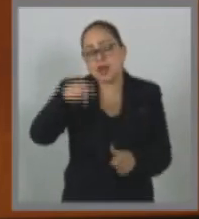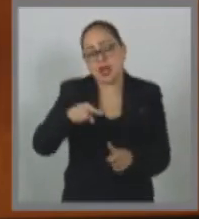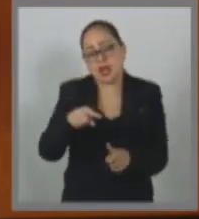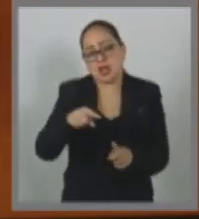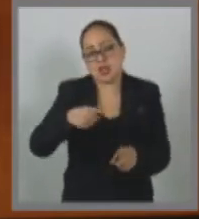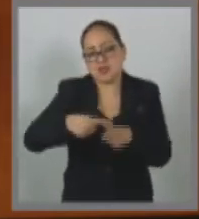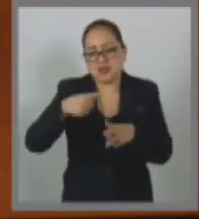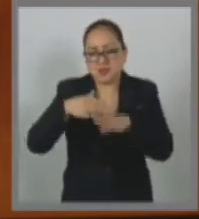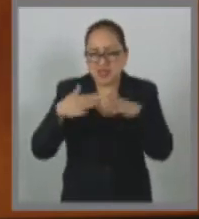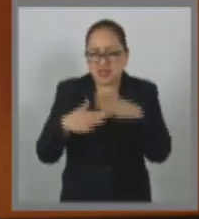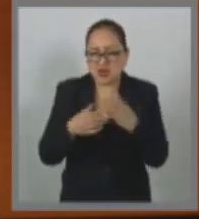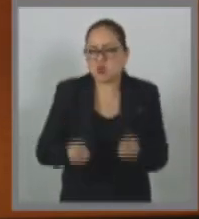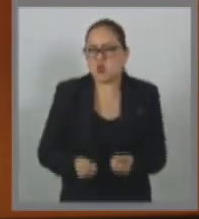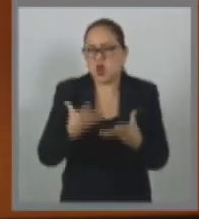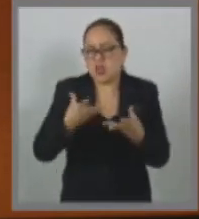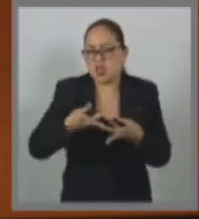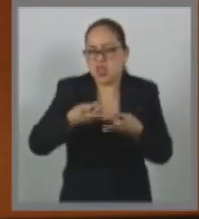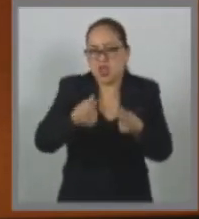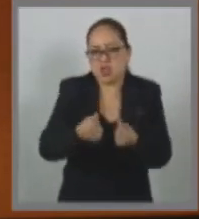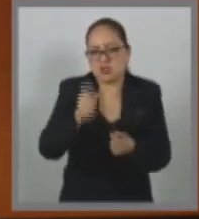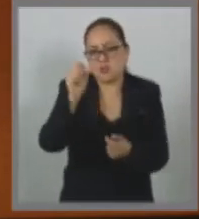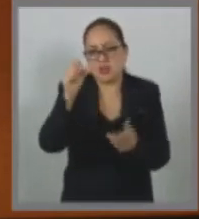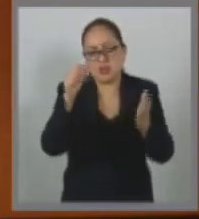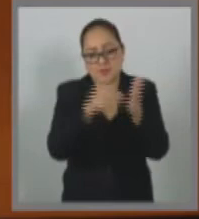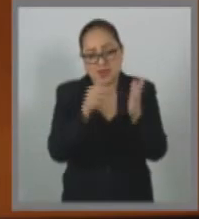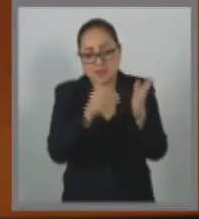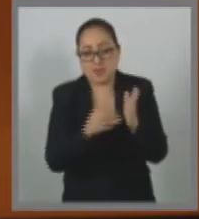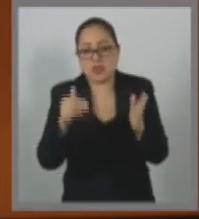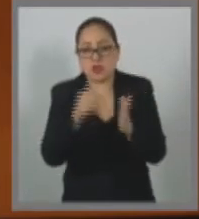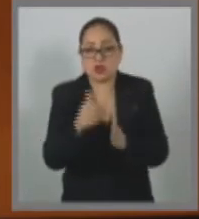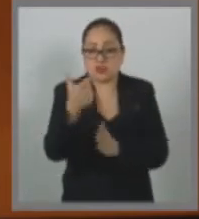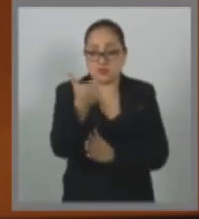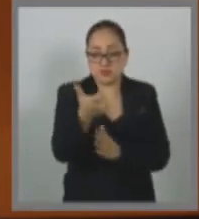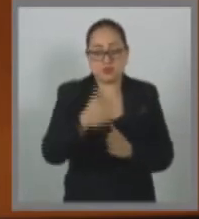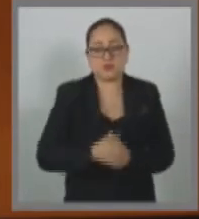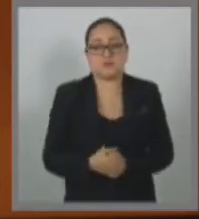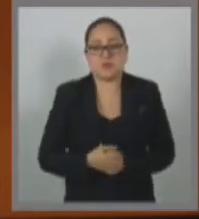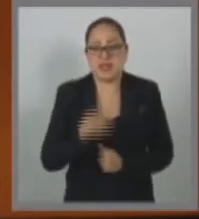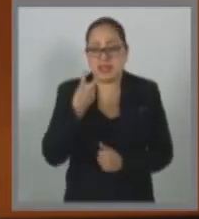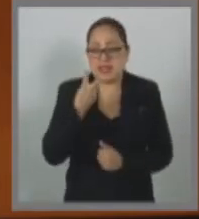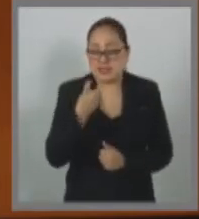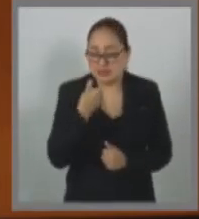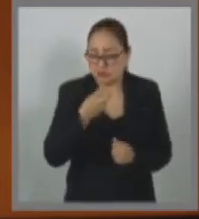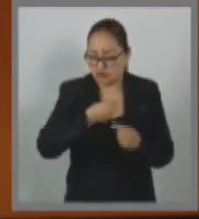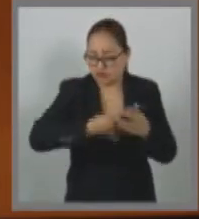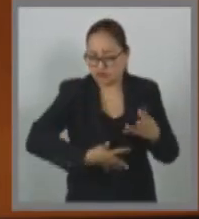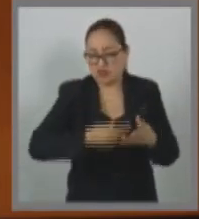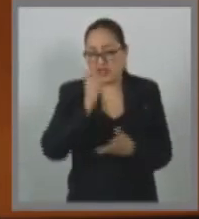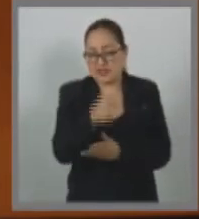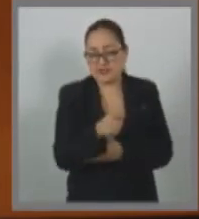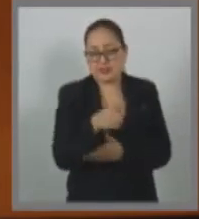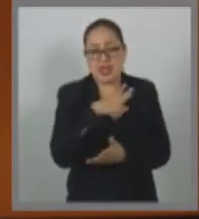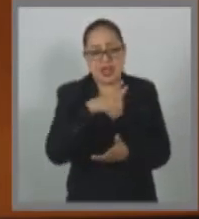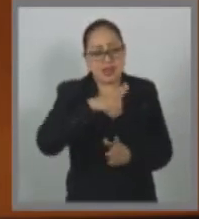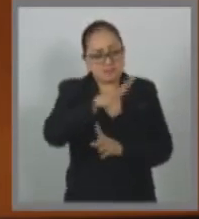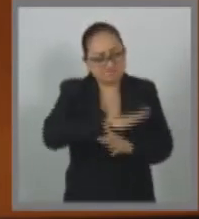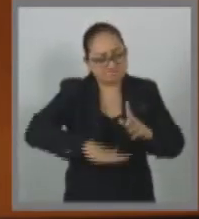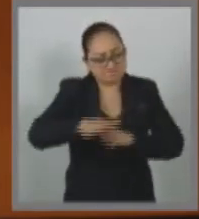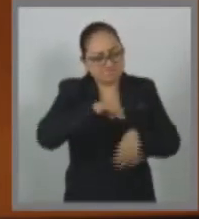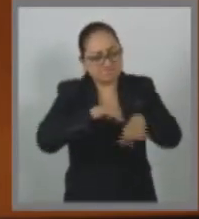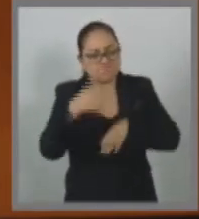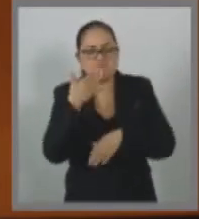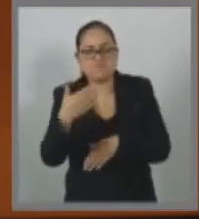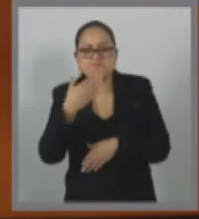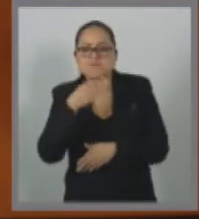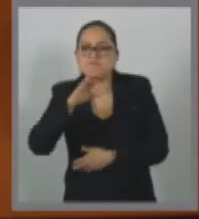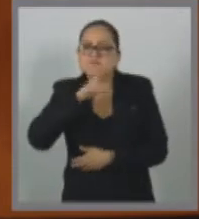total supera los 20 mil millones de pesos. Esta solidez se enmarca en un entorno laboral favorable en el que